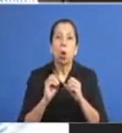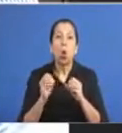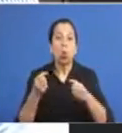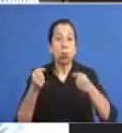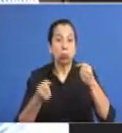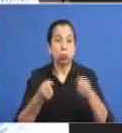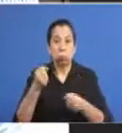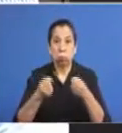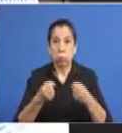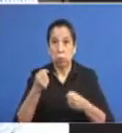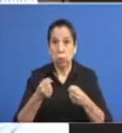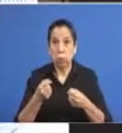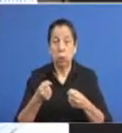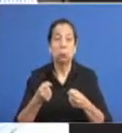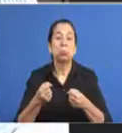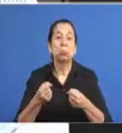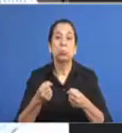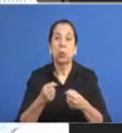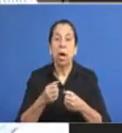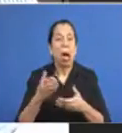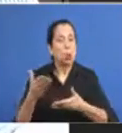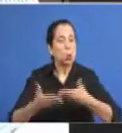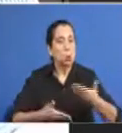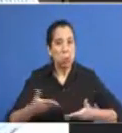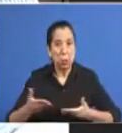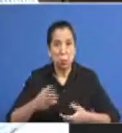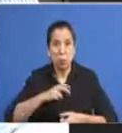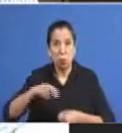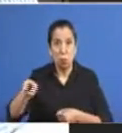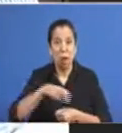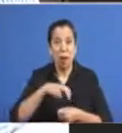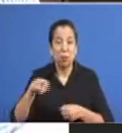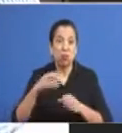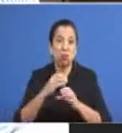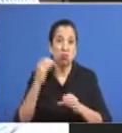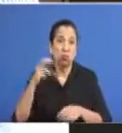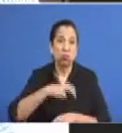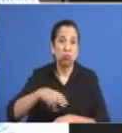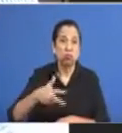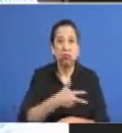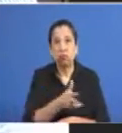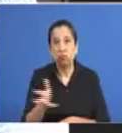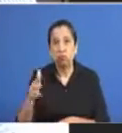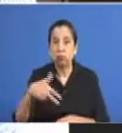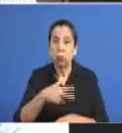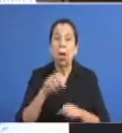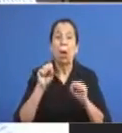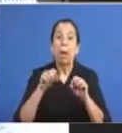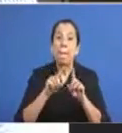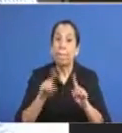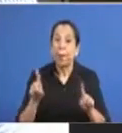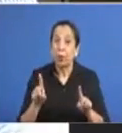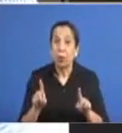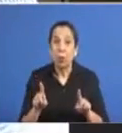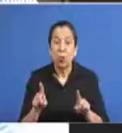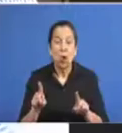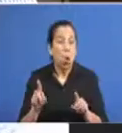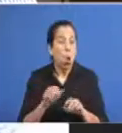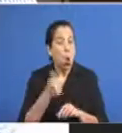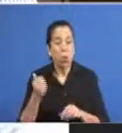demanda, hemos firmado algunos permisos de circulación como en el oeste o en el área norte. Pero de ahí